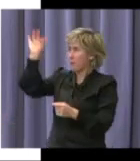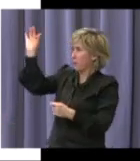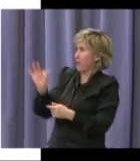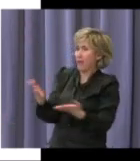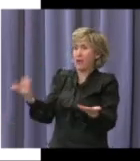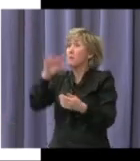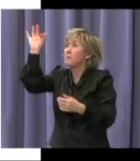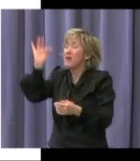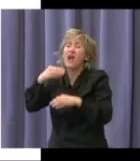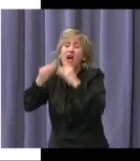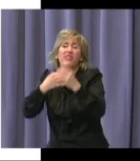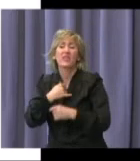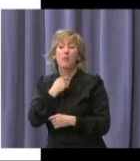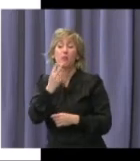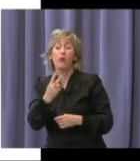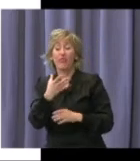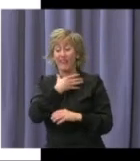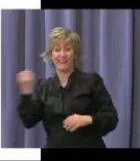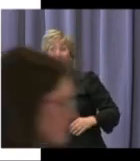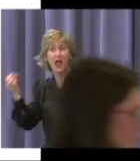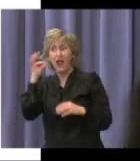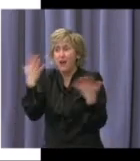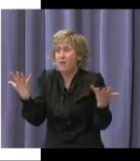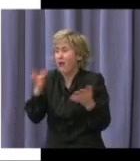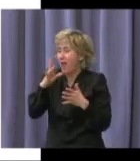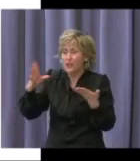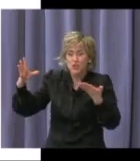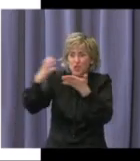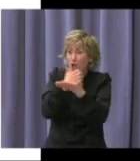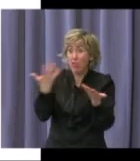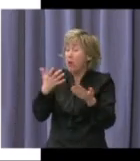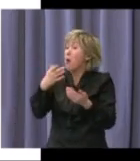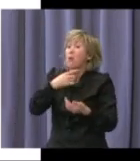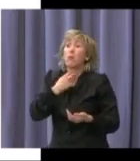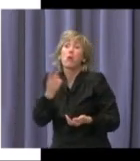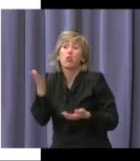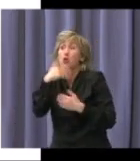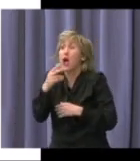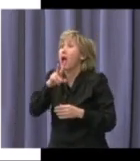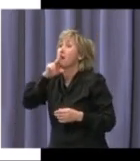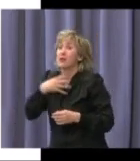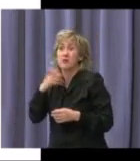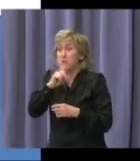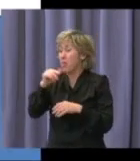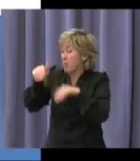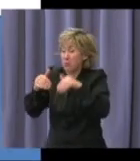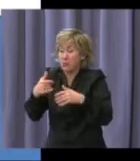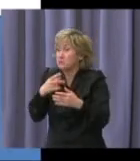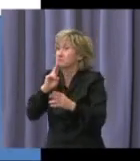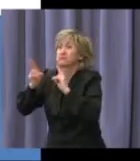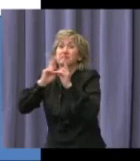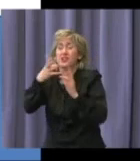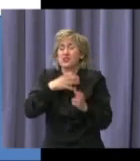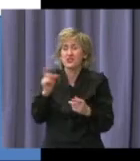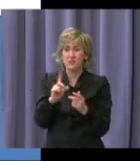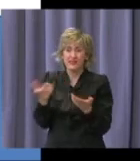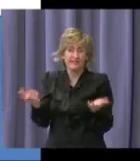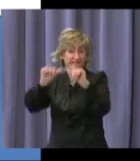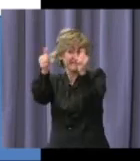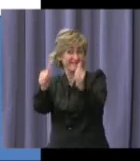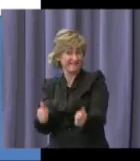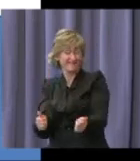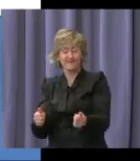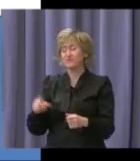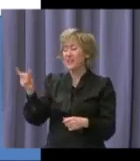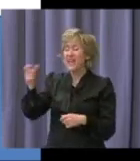está quitando la voz a la mujer. Le quitas la voz, le has quitado todo. No tiene voz, no tiene voto, no tiene palabra. Bueno, las formas